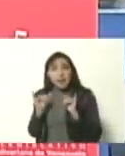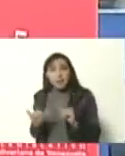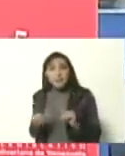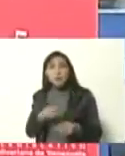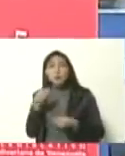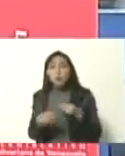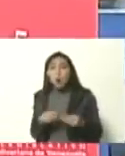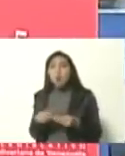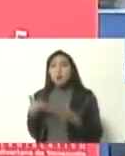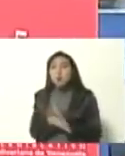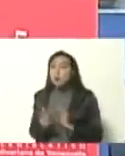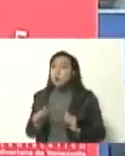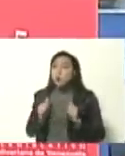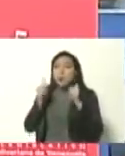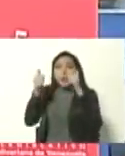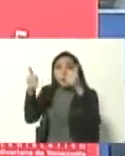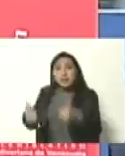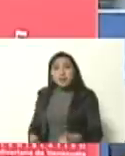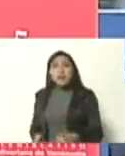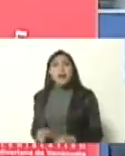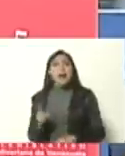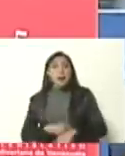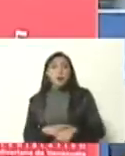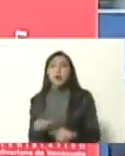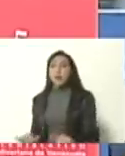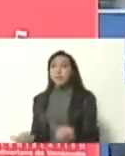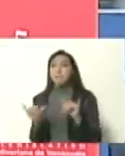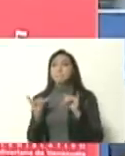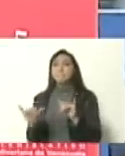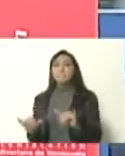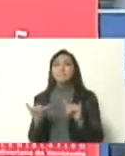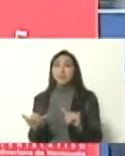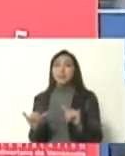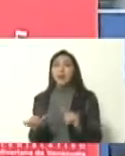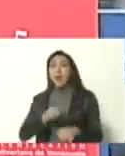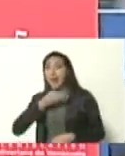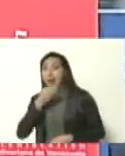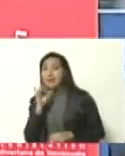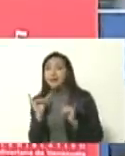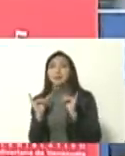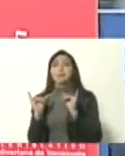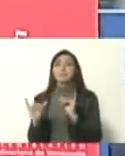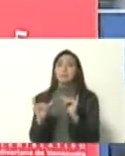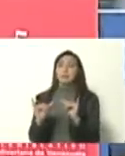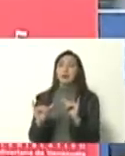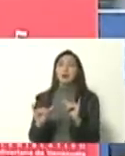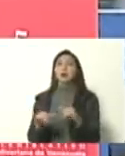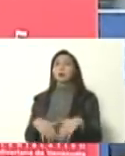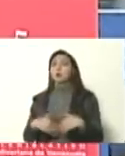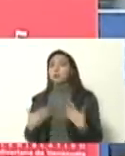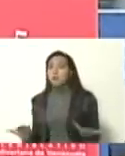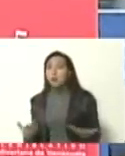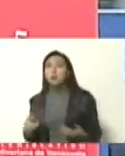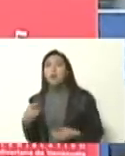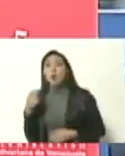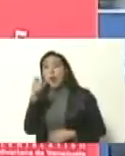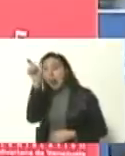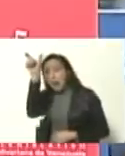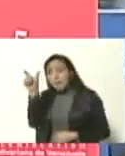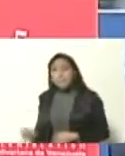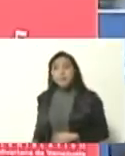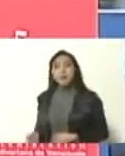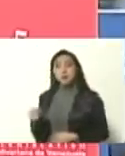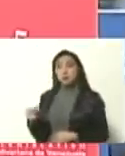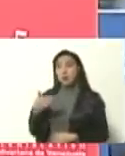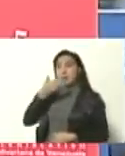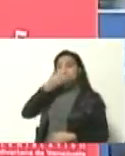de sesiones a la misma hora, es decir, en horas de la tarde, cuando este homicida, este